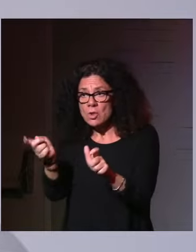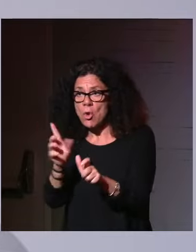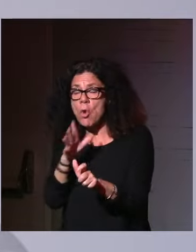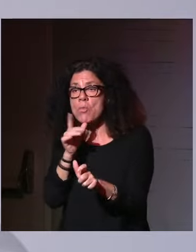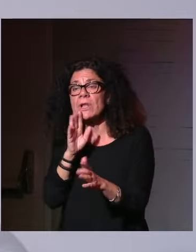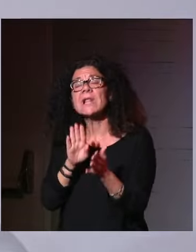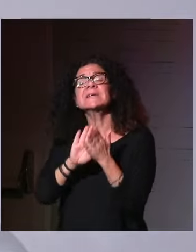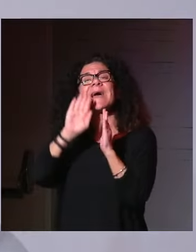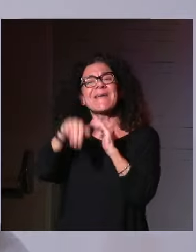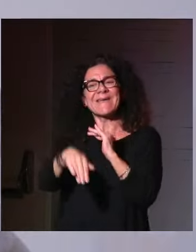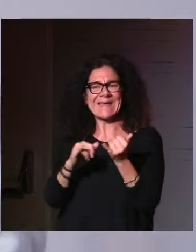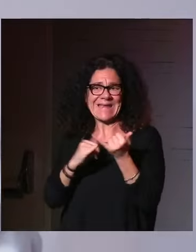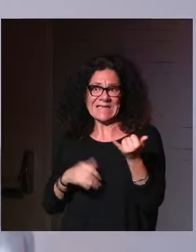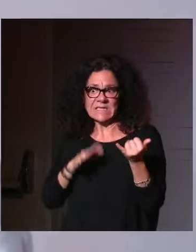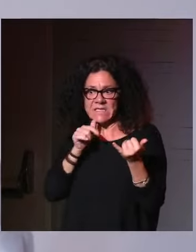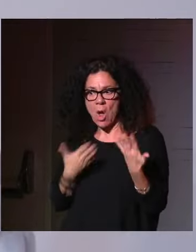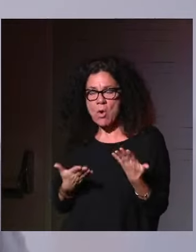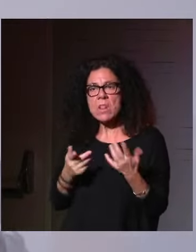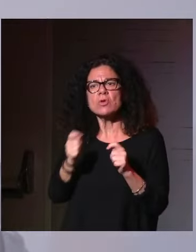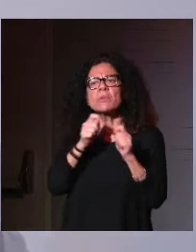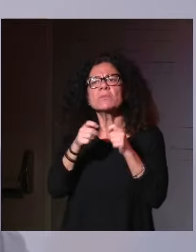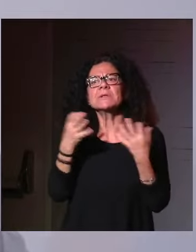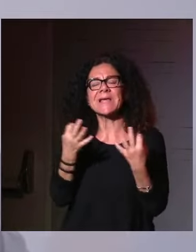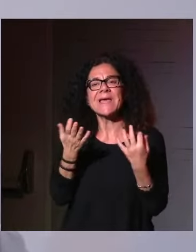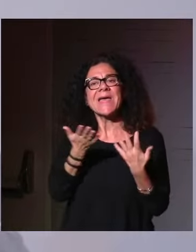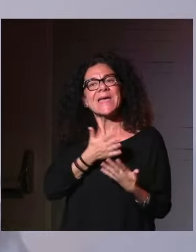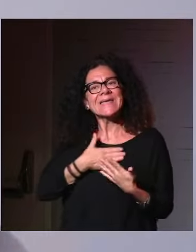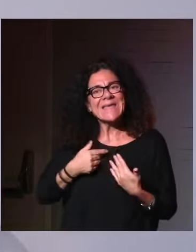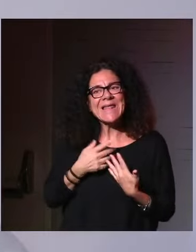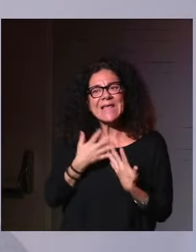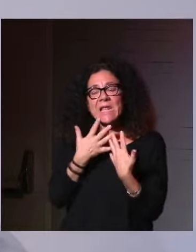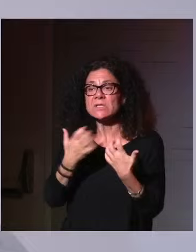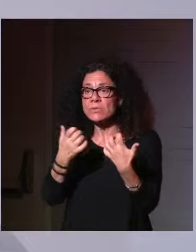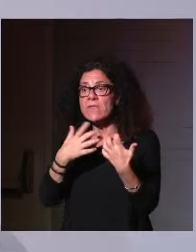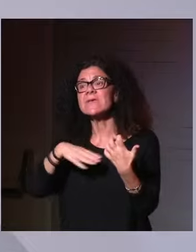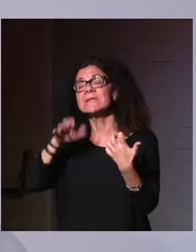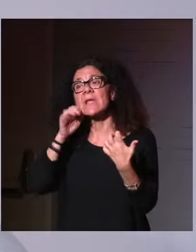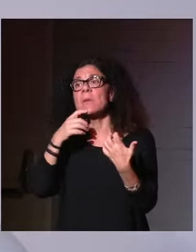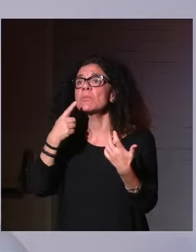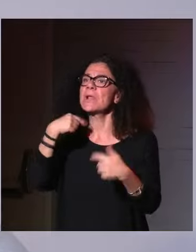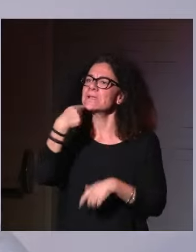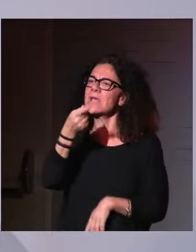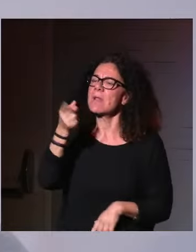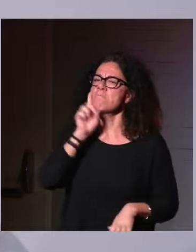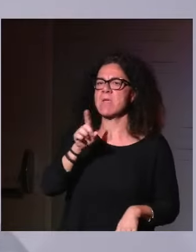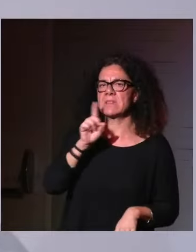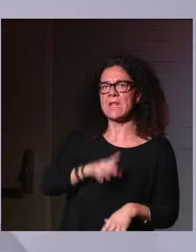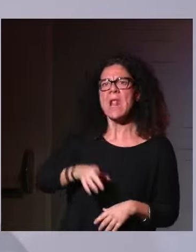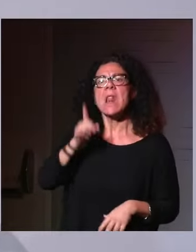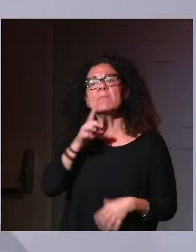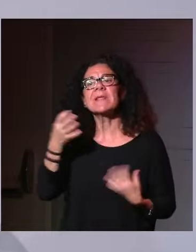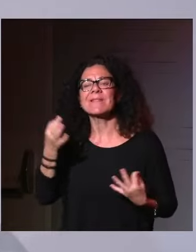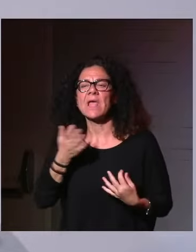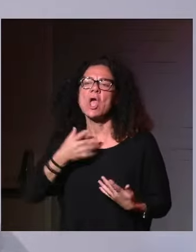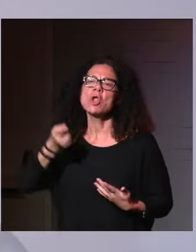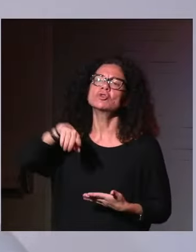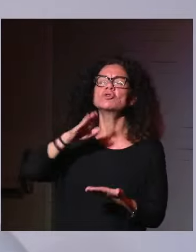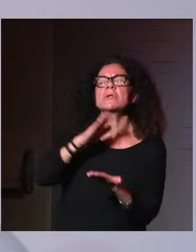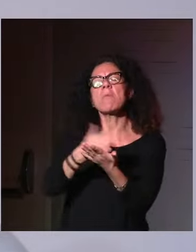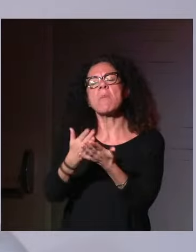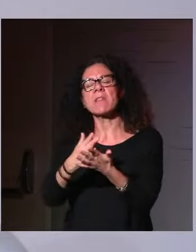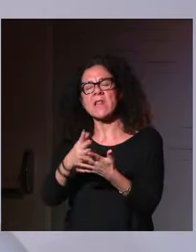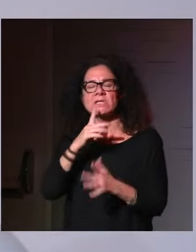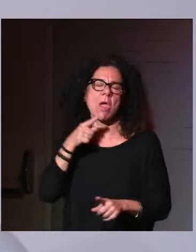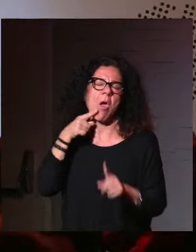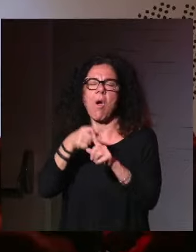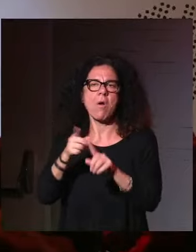medios hegemónicos hoy es que quieren que las audiencias les crean pero abren con una mentira La Mentira de nosotros vamos a ser imparciales objetivos que no lo son